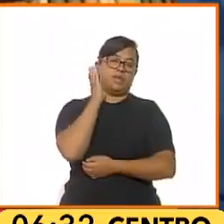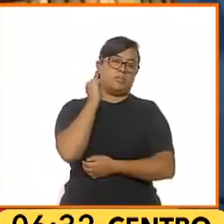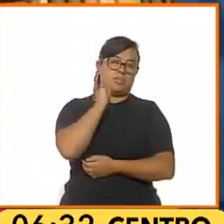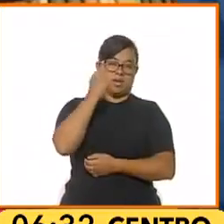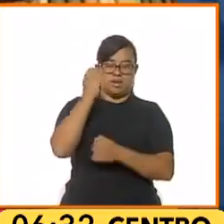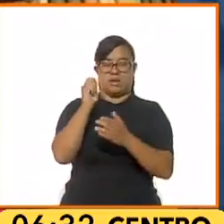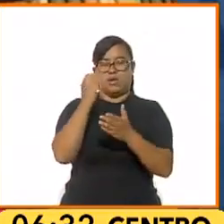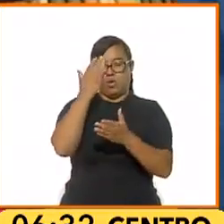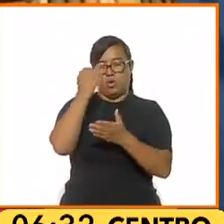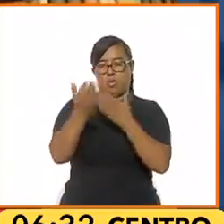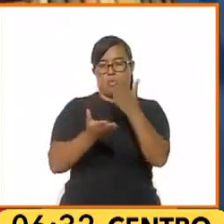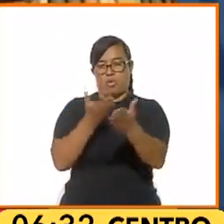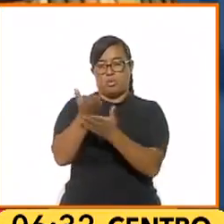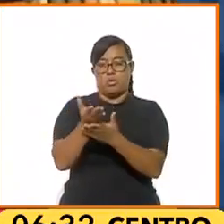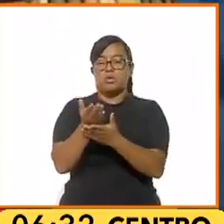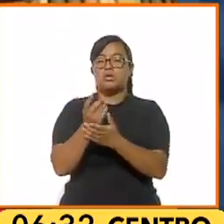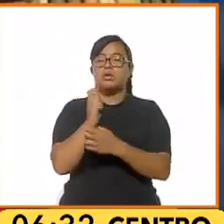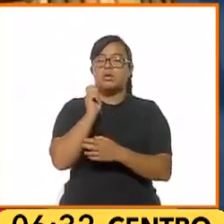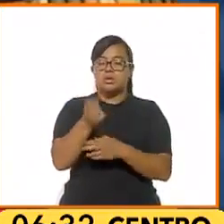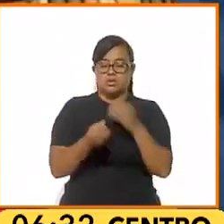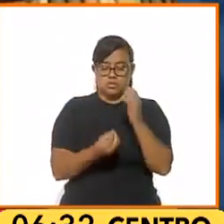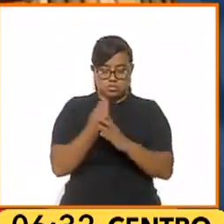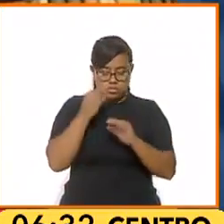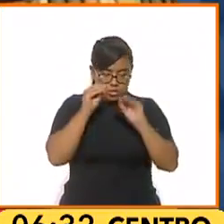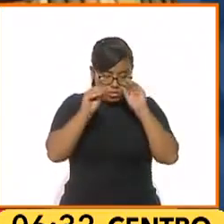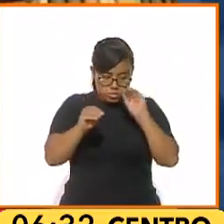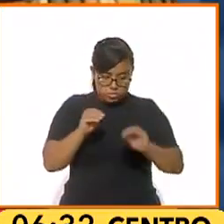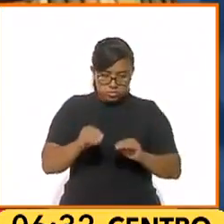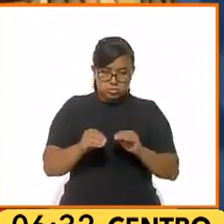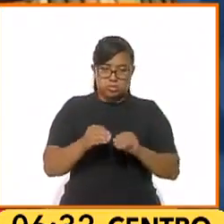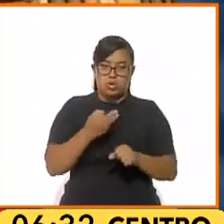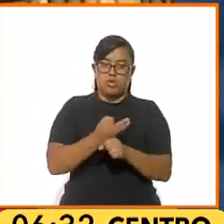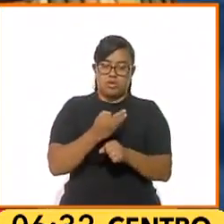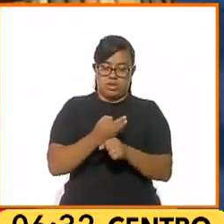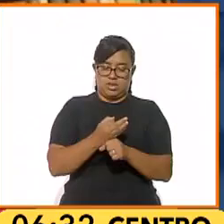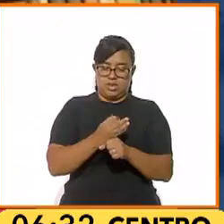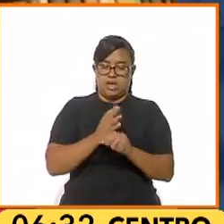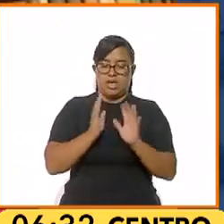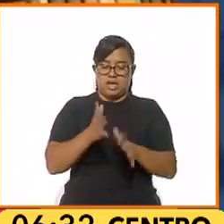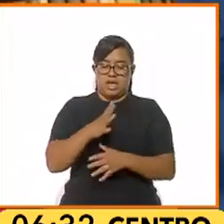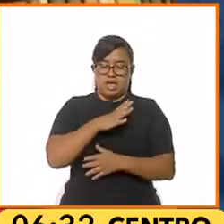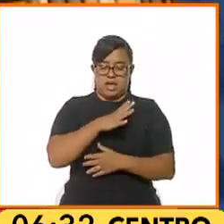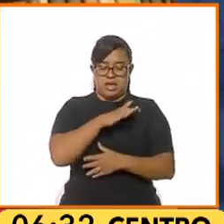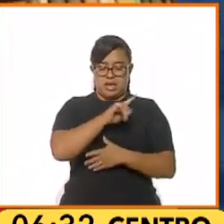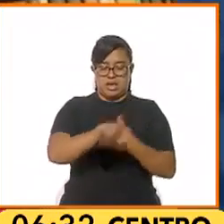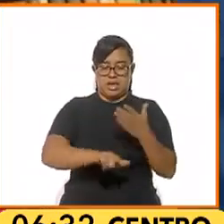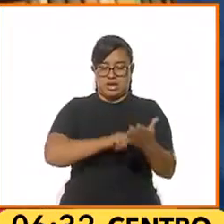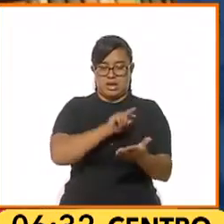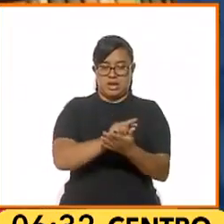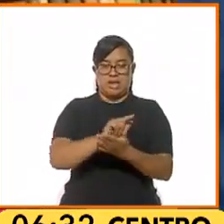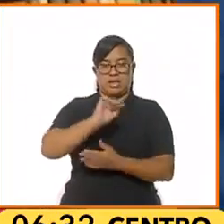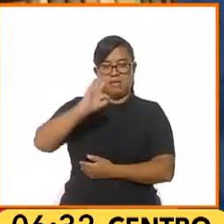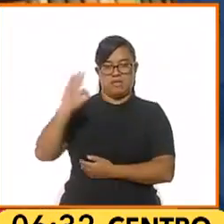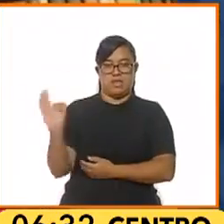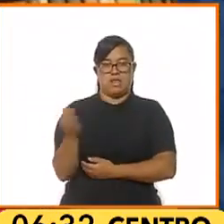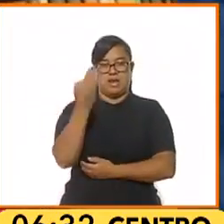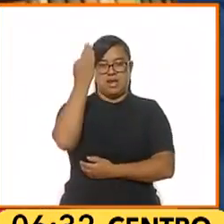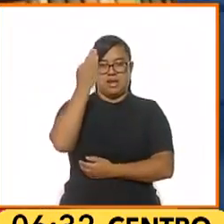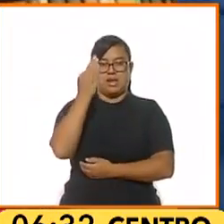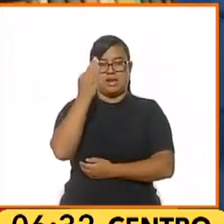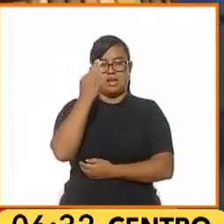que hace es una actualización de la actual Ley Federal de Telecomunicaciones